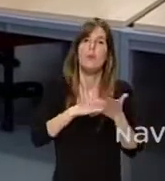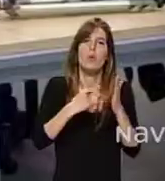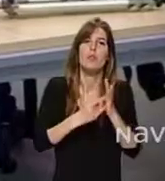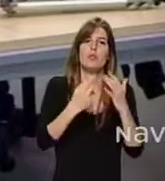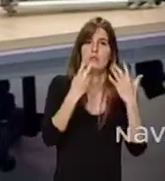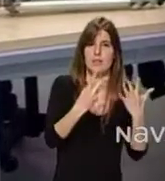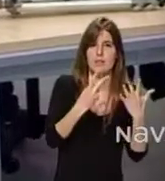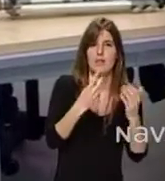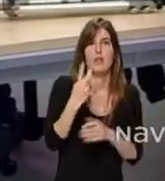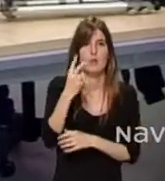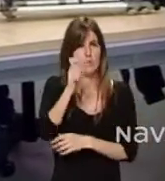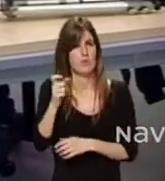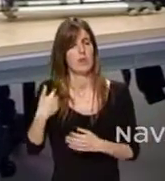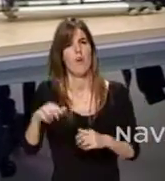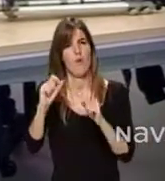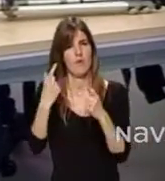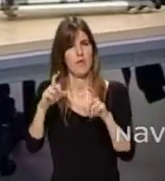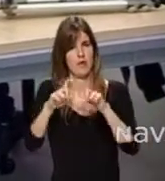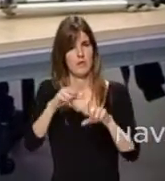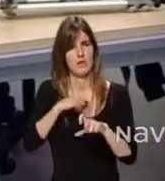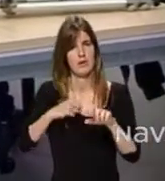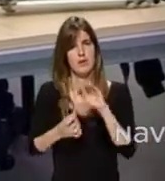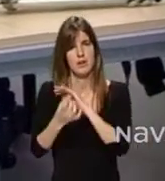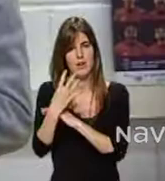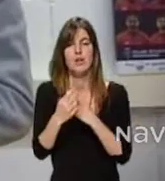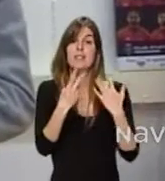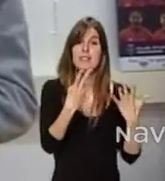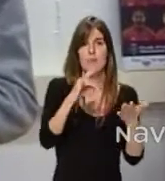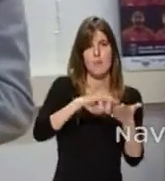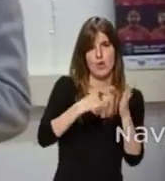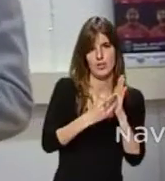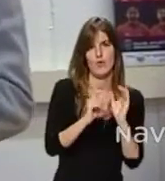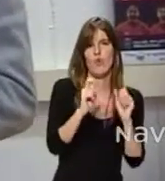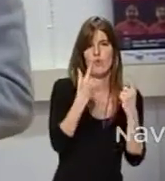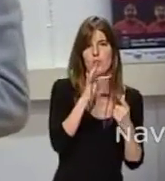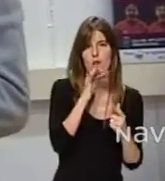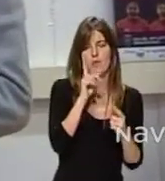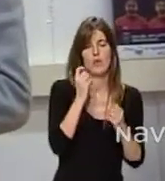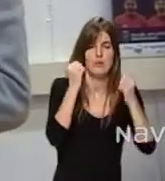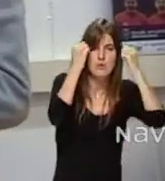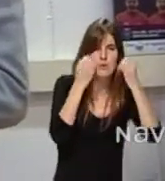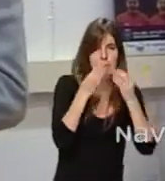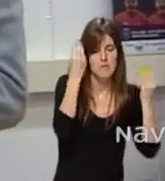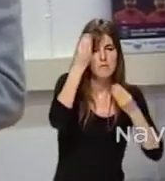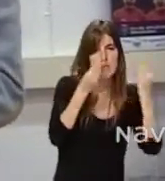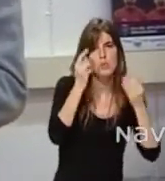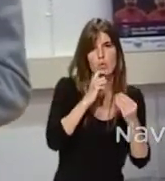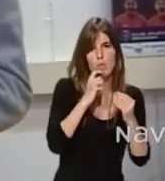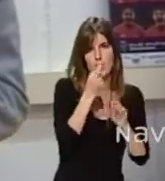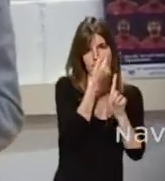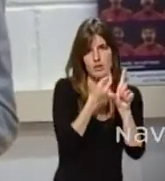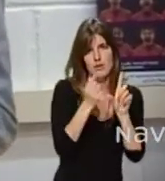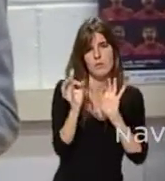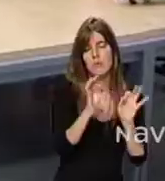y dos personas ya que están dadas de alta como autónomos. Los siete proyectos son muy variados. Hay empresas de servicios, empresas de